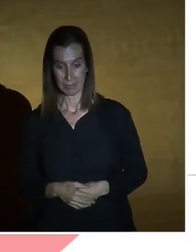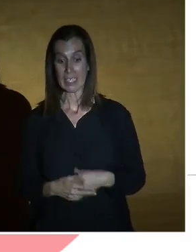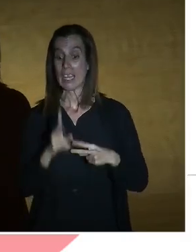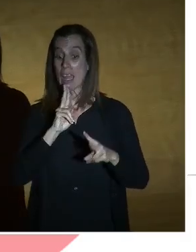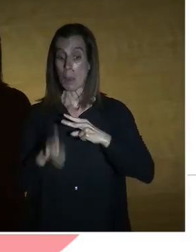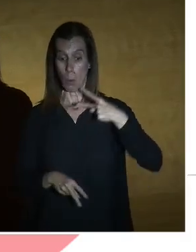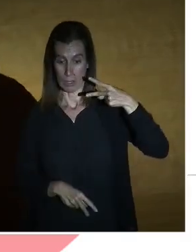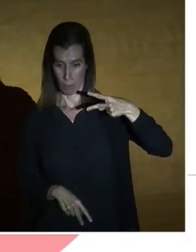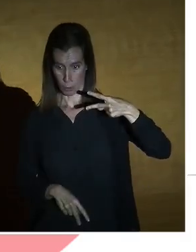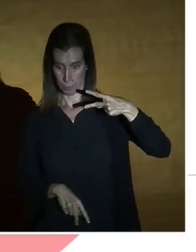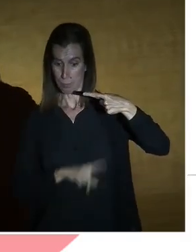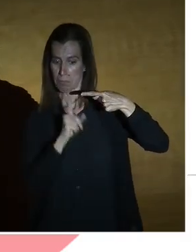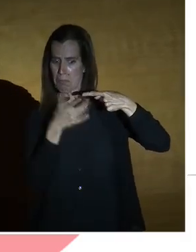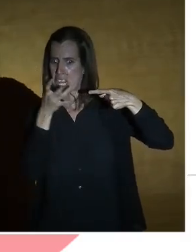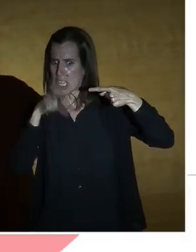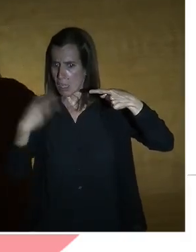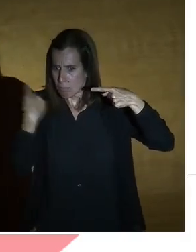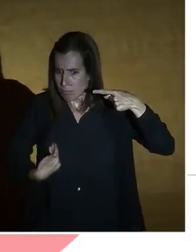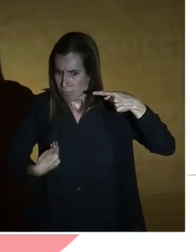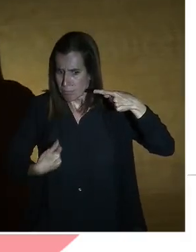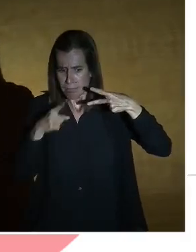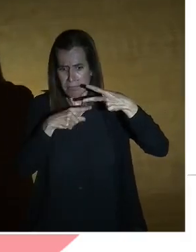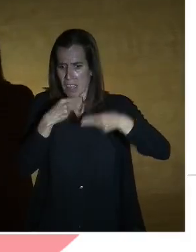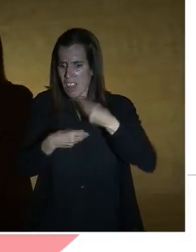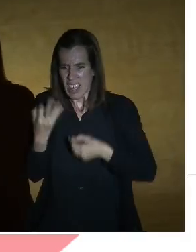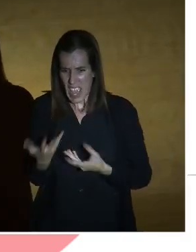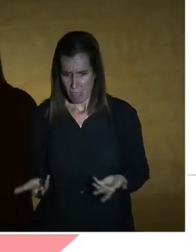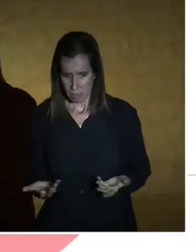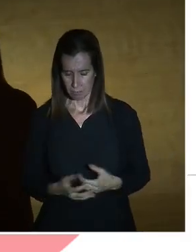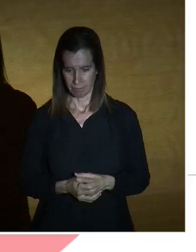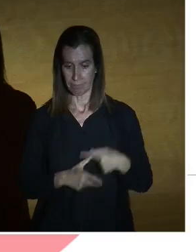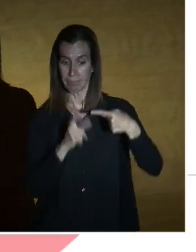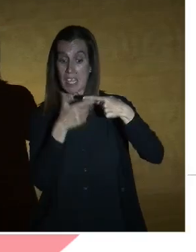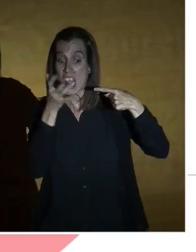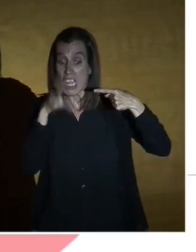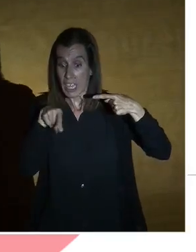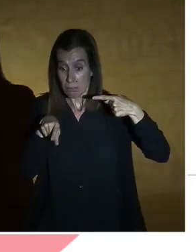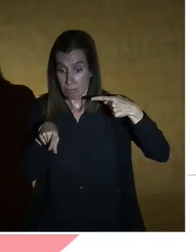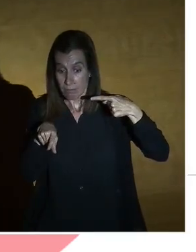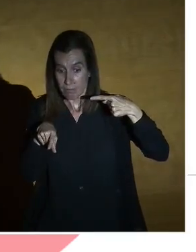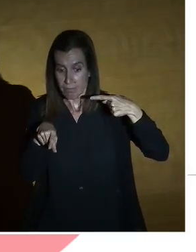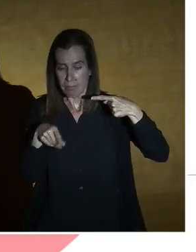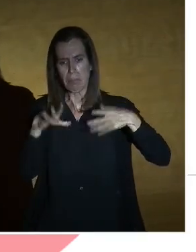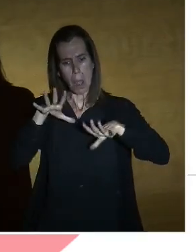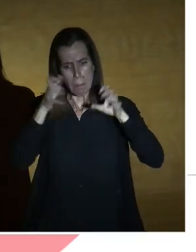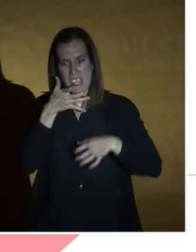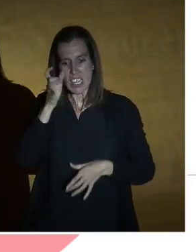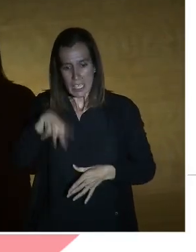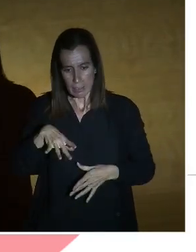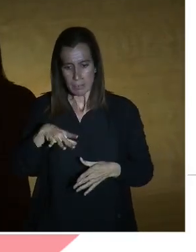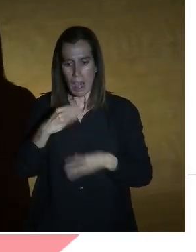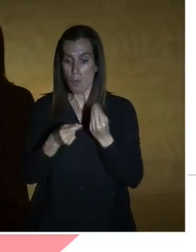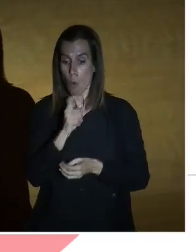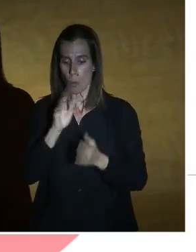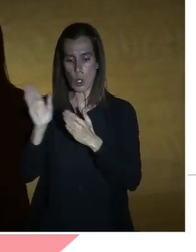respuestas. ¿Quiénes somos y qué hacen? ¿Quiénes son? Pues vamos a aprender quiénes son